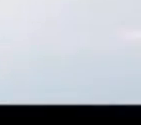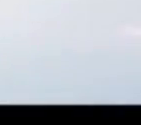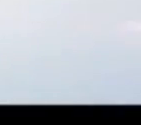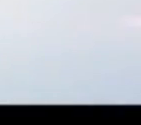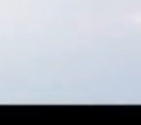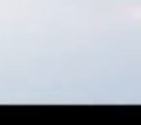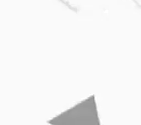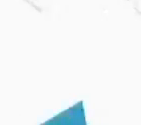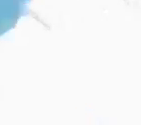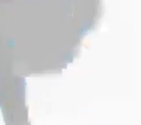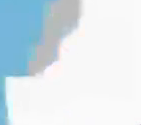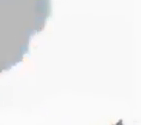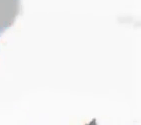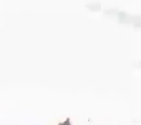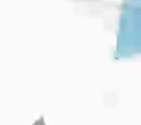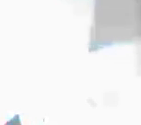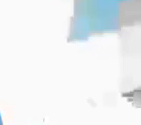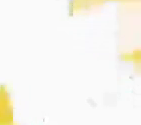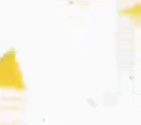necesitas.